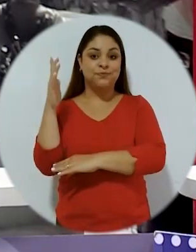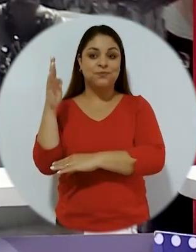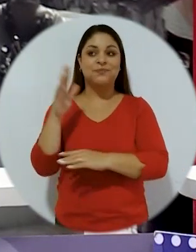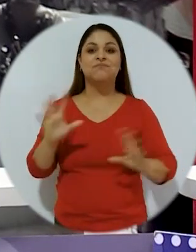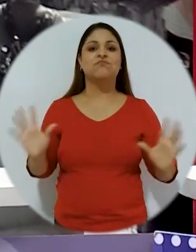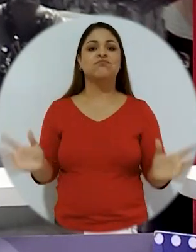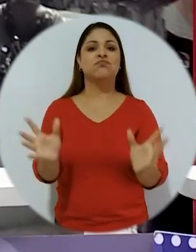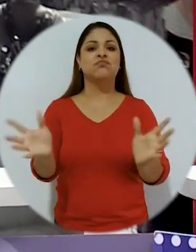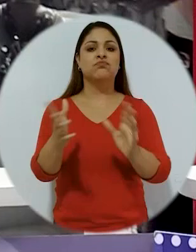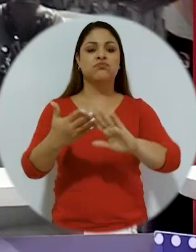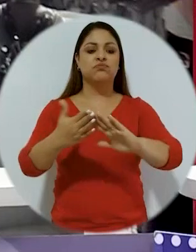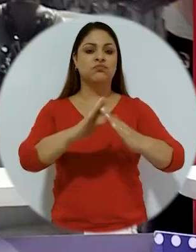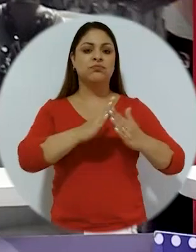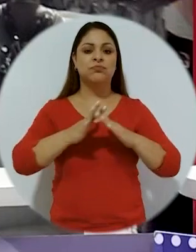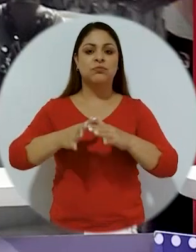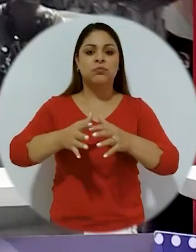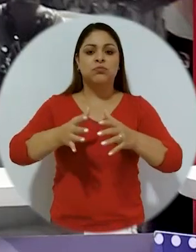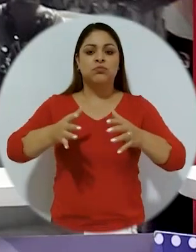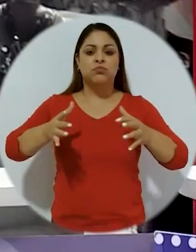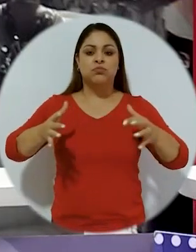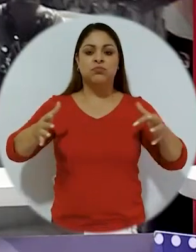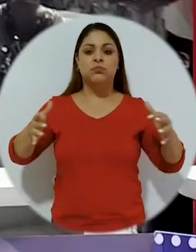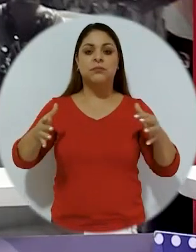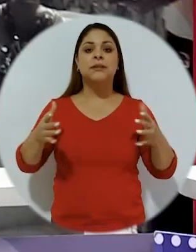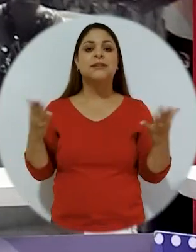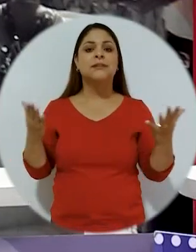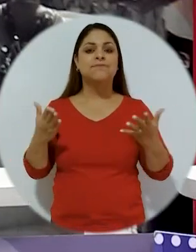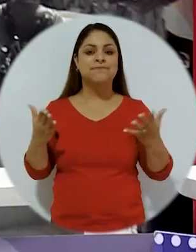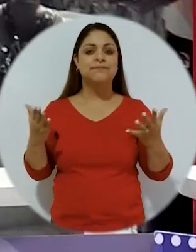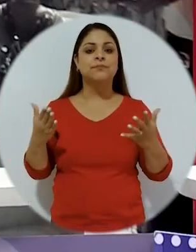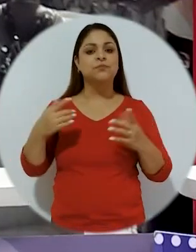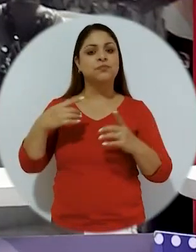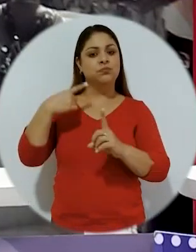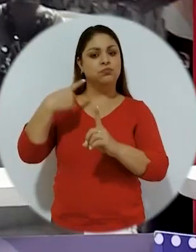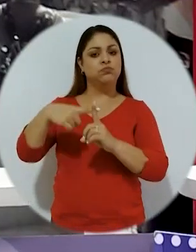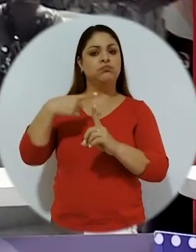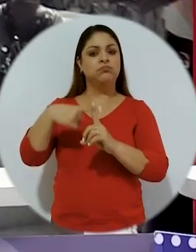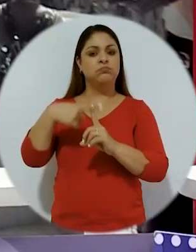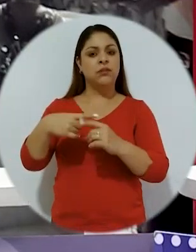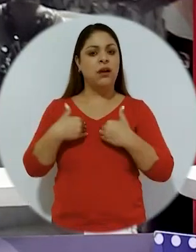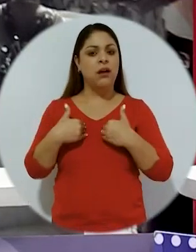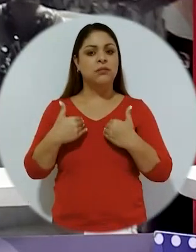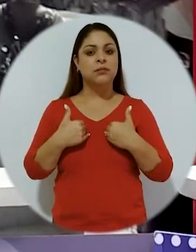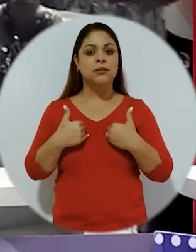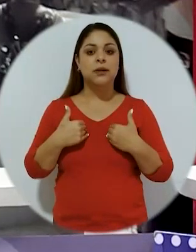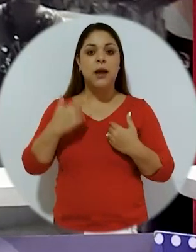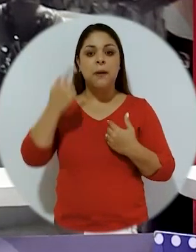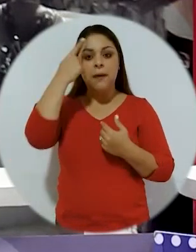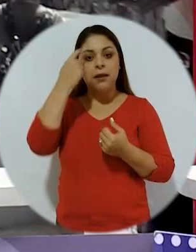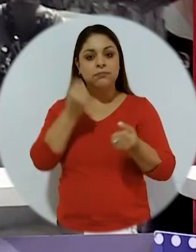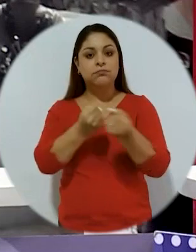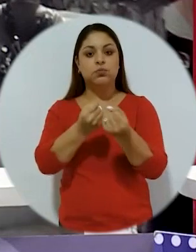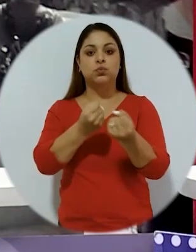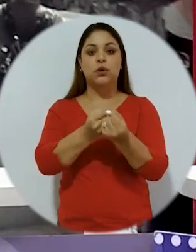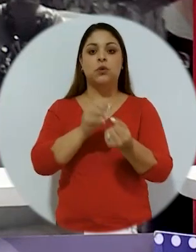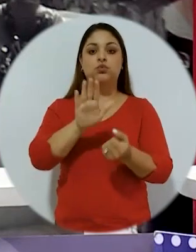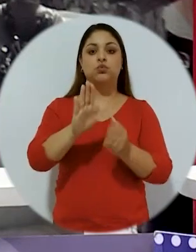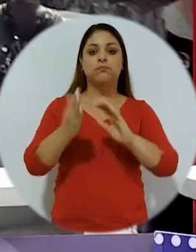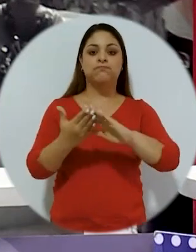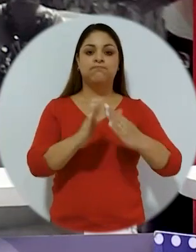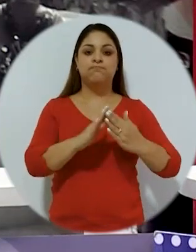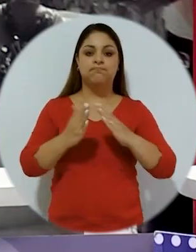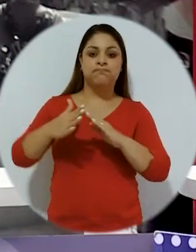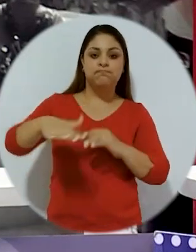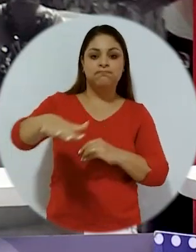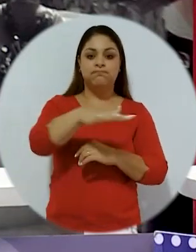el crecimiento de las comunidades, que se engarcen de una manera positiva con las localidades donde se desarrollan y que